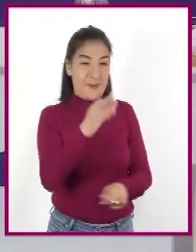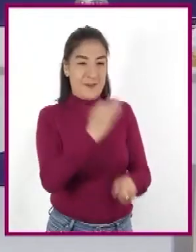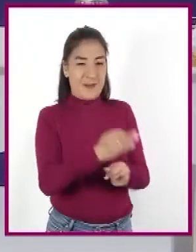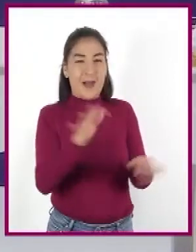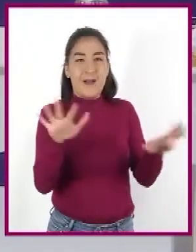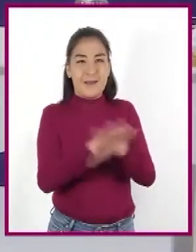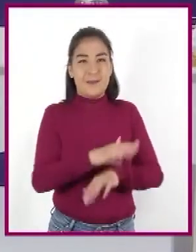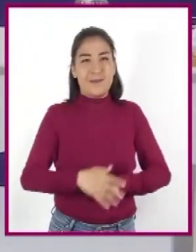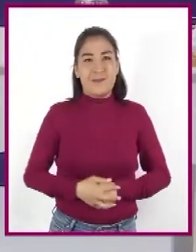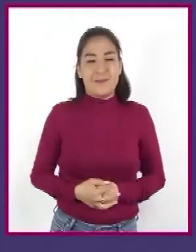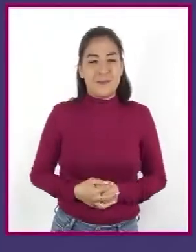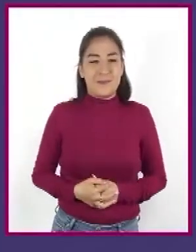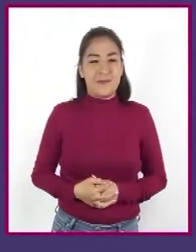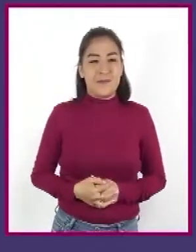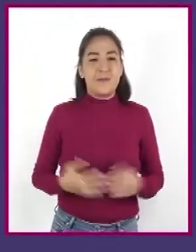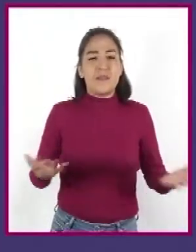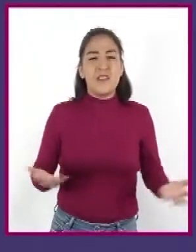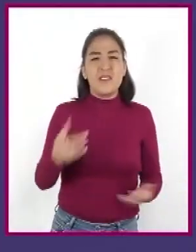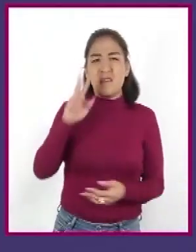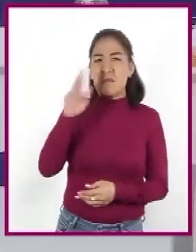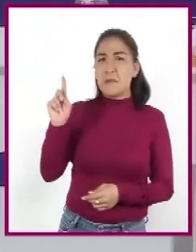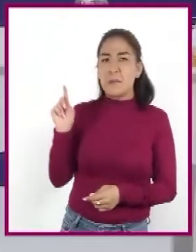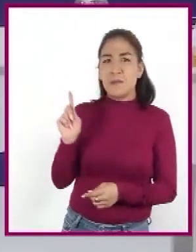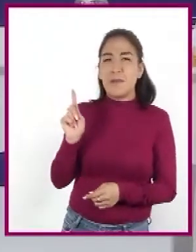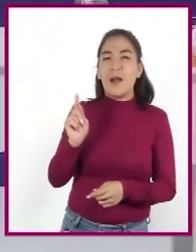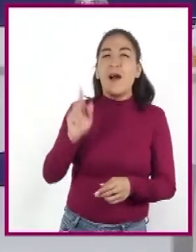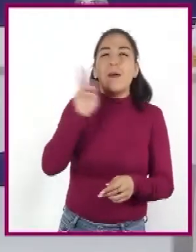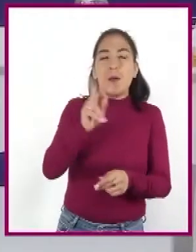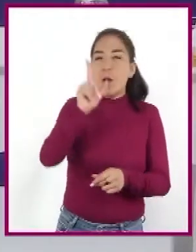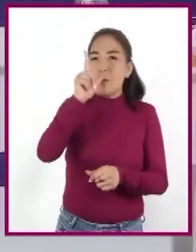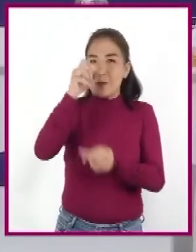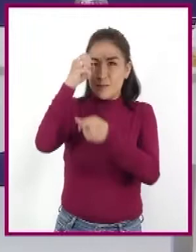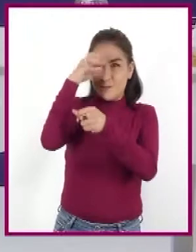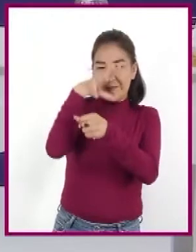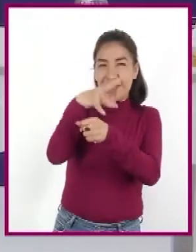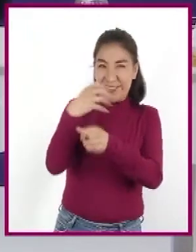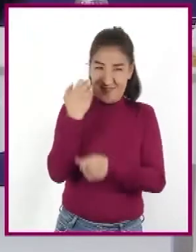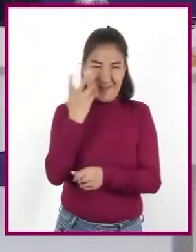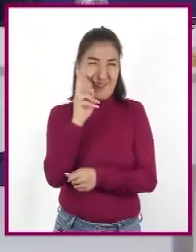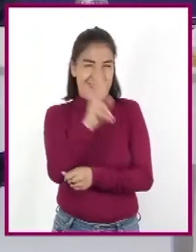está. ¿Qué creen que sucede si le ponemos una lámpara? ¿Quieren ver?